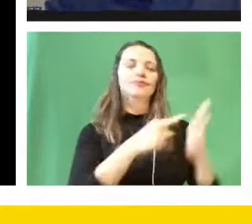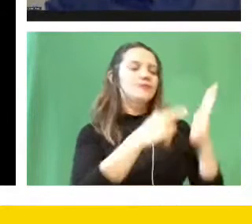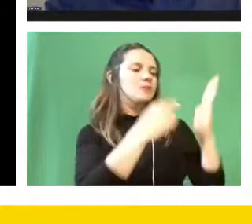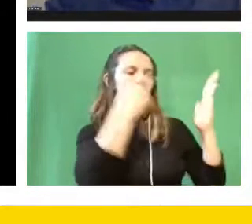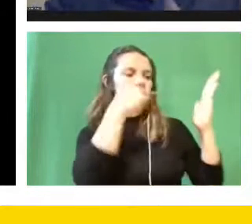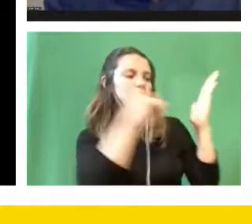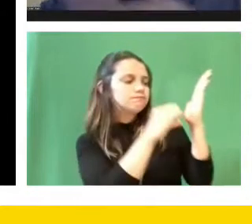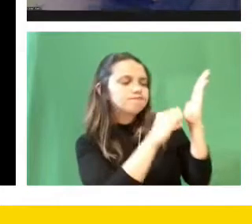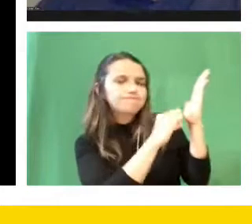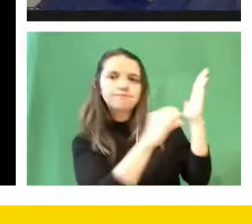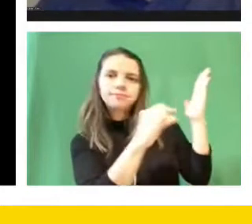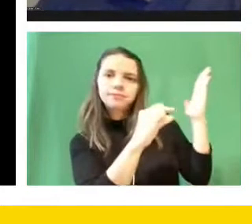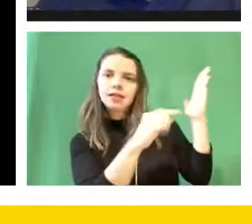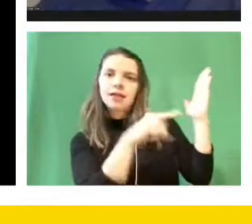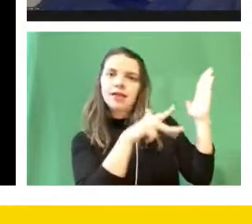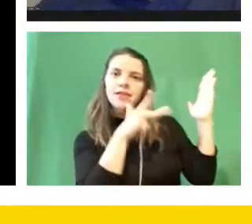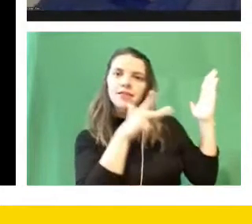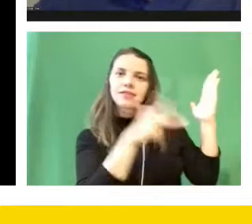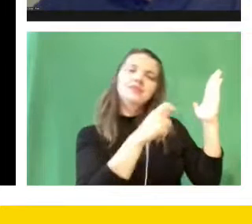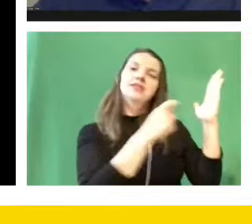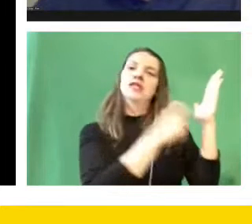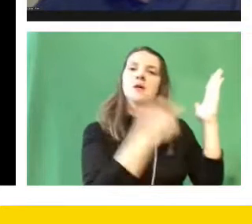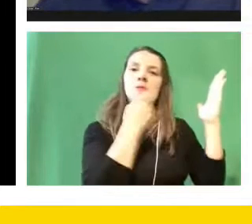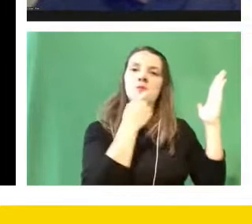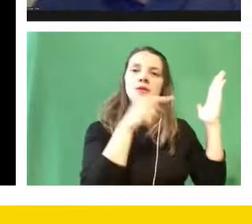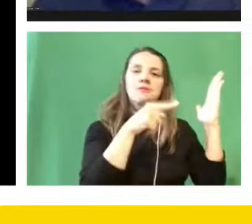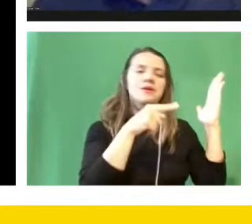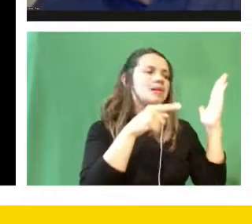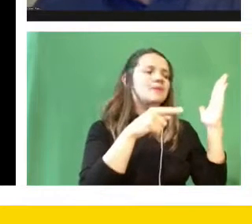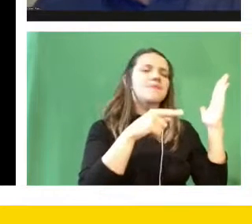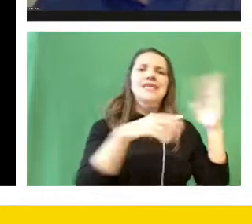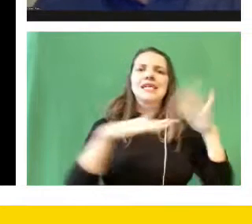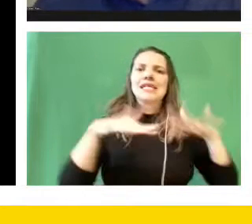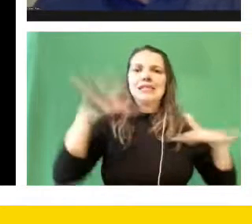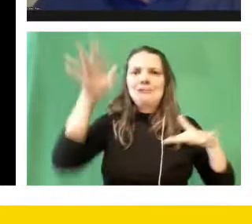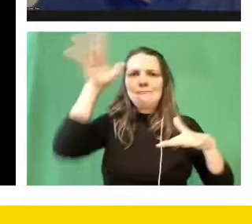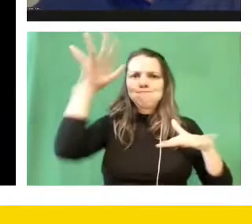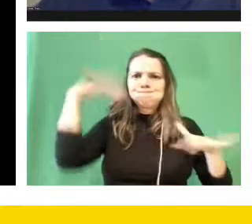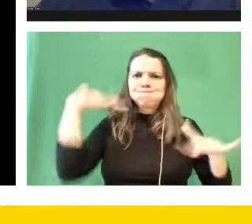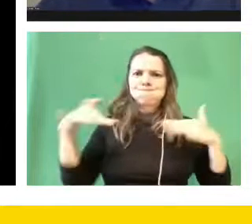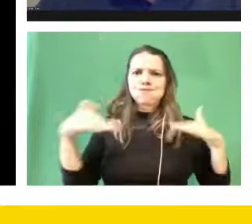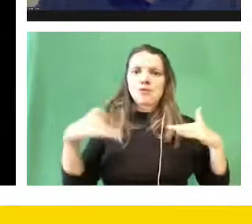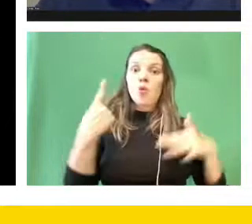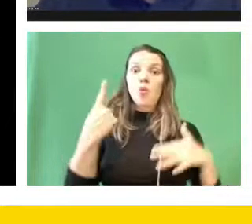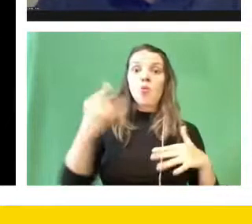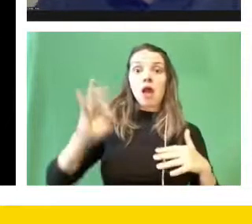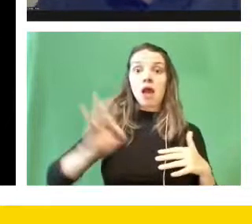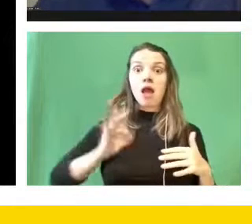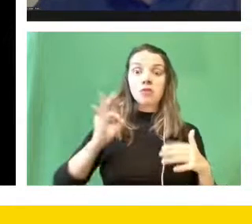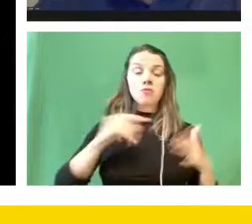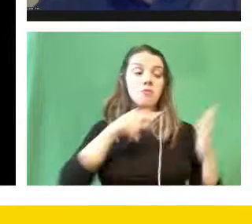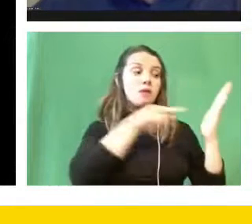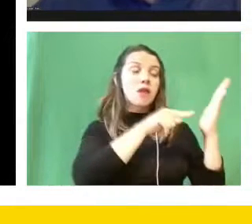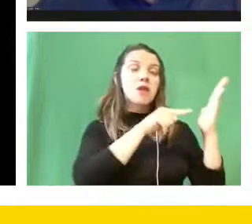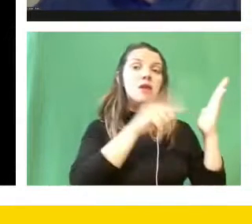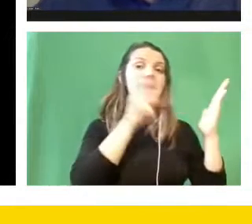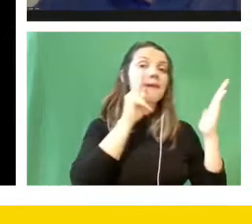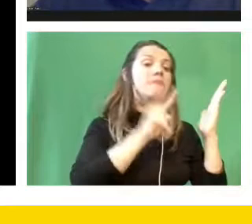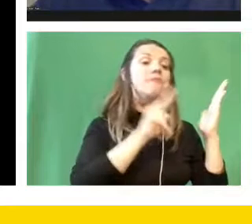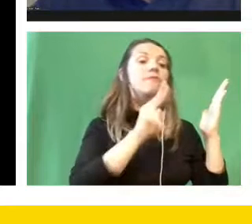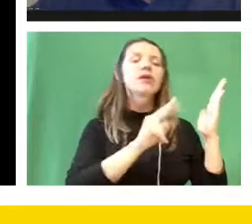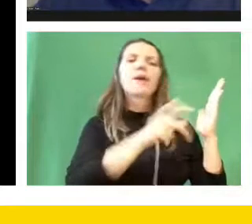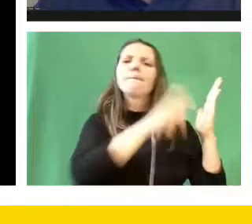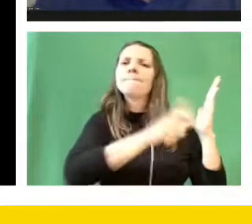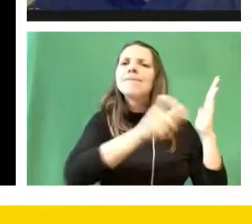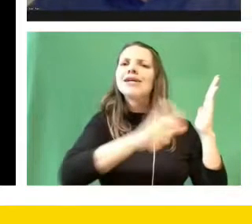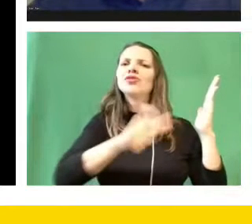que está contenido dentro del plan de emergencia, deberá ser actualizado una vez al año, considerando el número de residentes y especialmente las personas